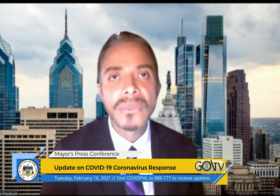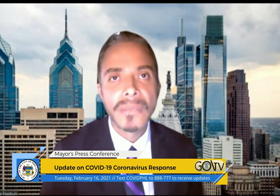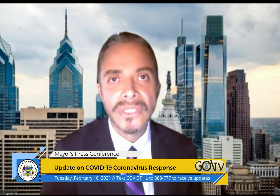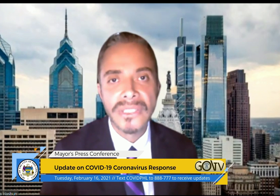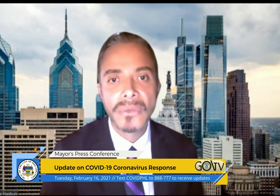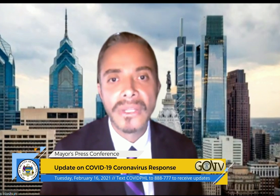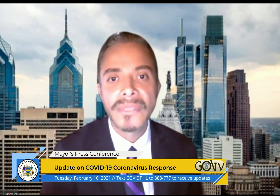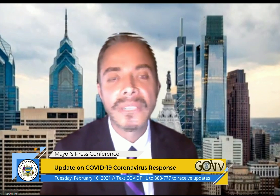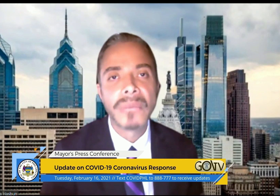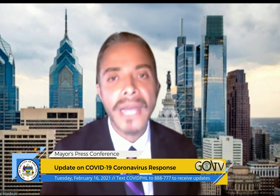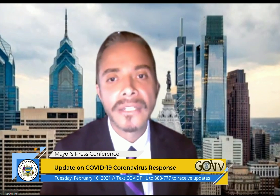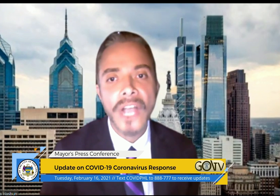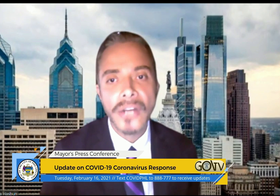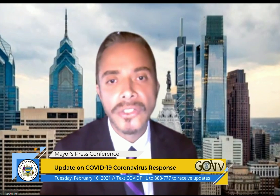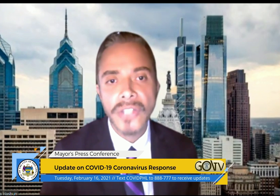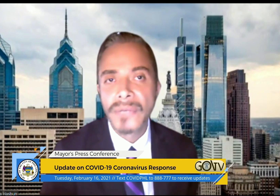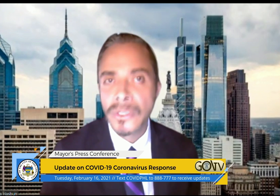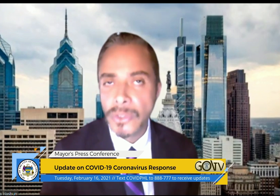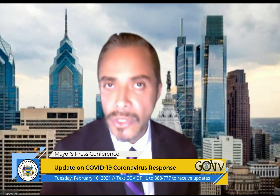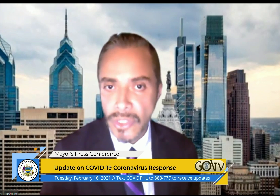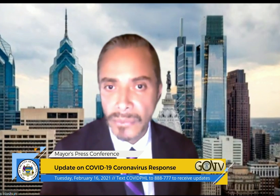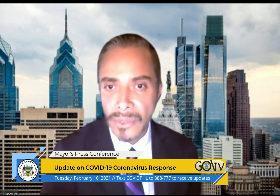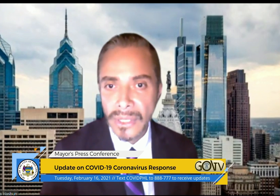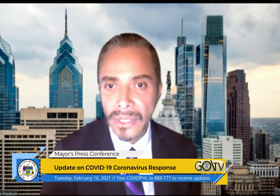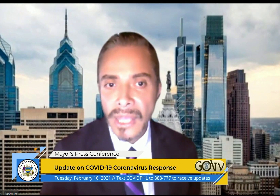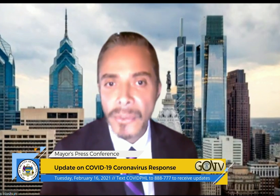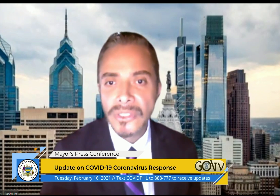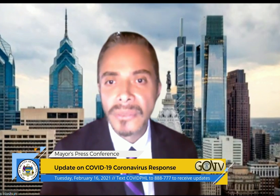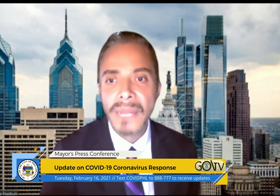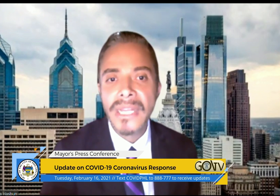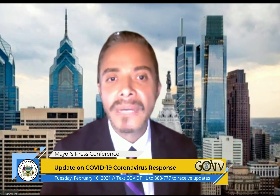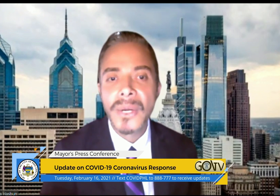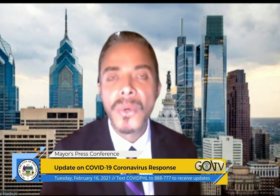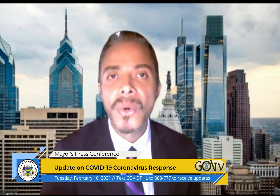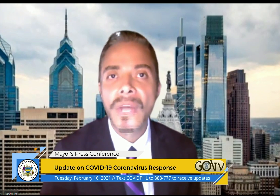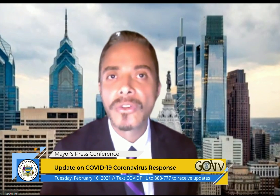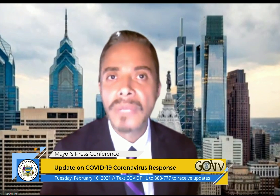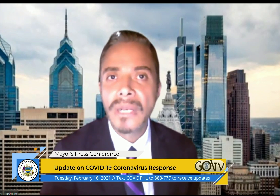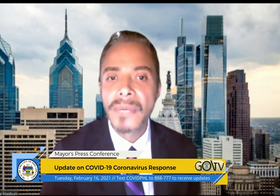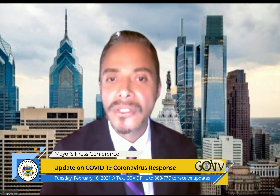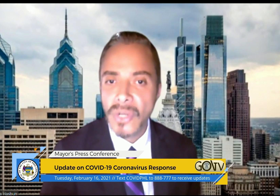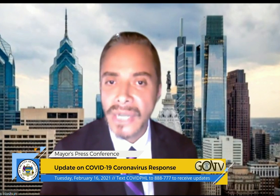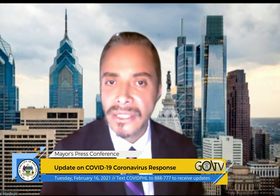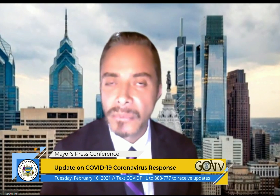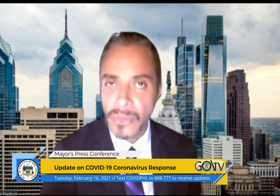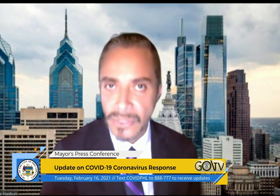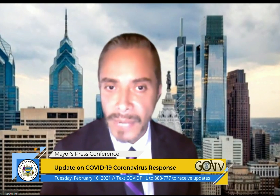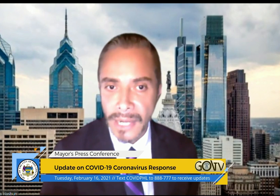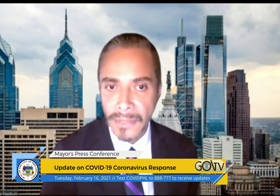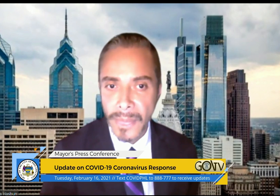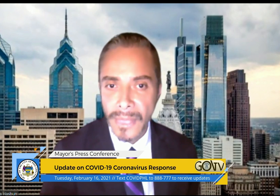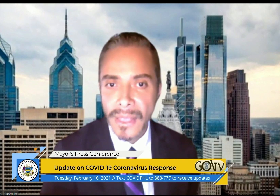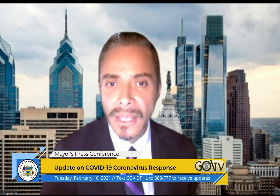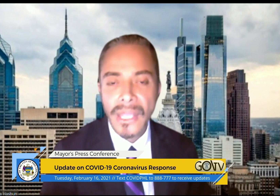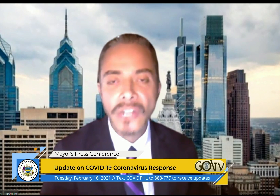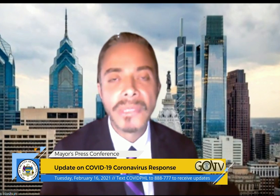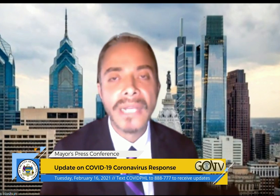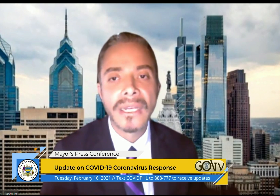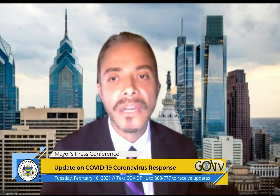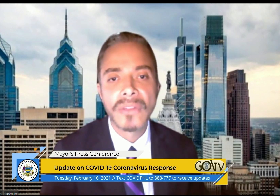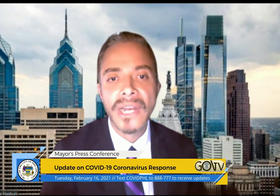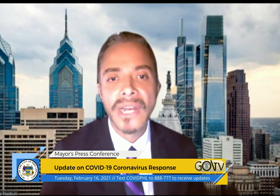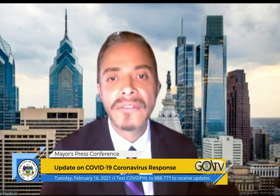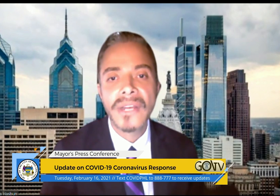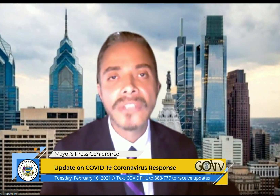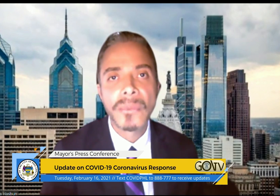también lo estamos haciendo a través del Black Doctors COVID Consortium, que aproximadamente vacunó a 2.000 personas por semana. El Hospital